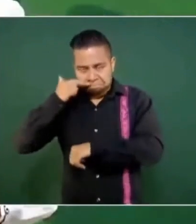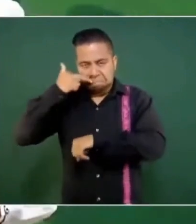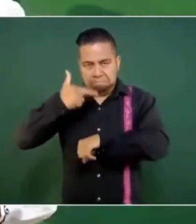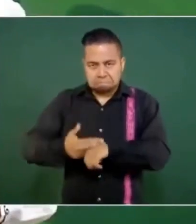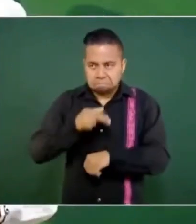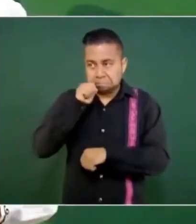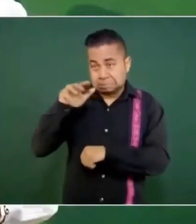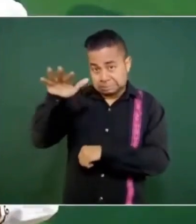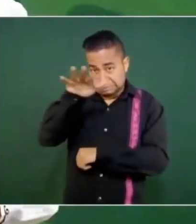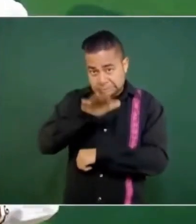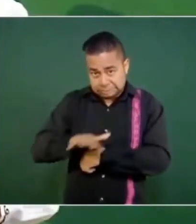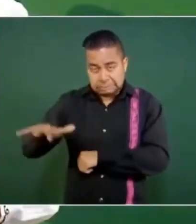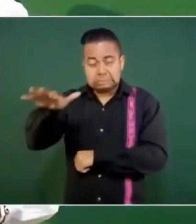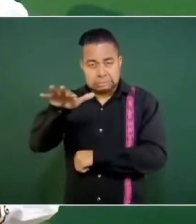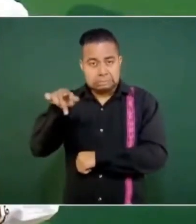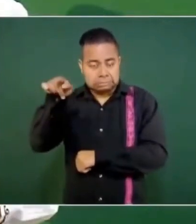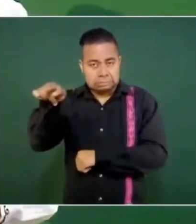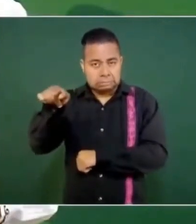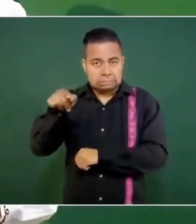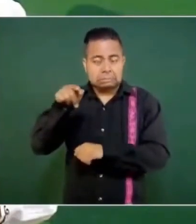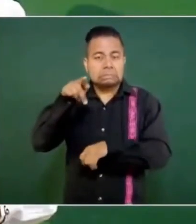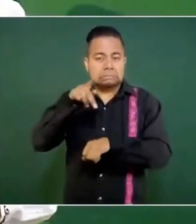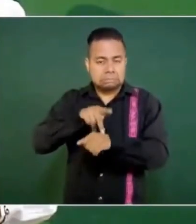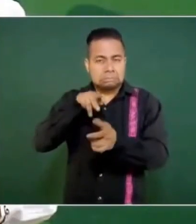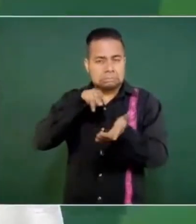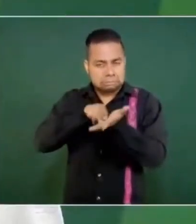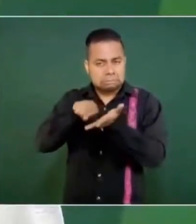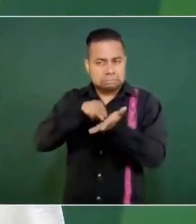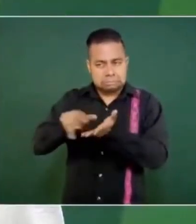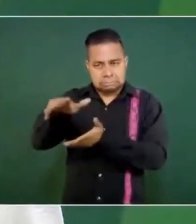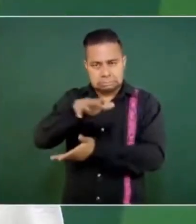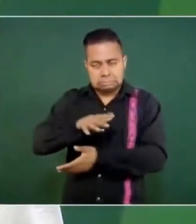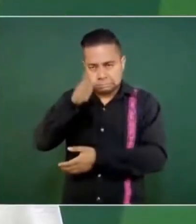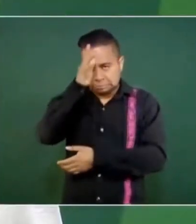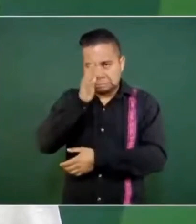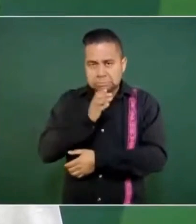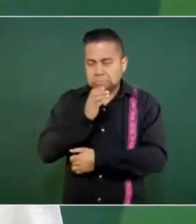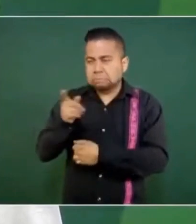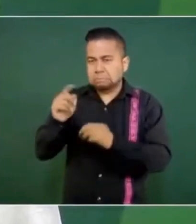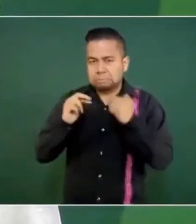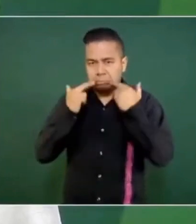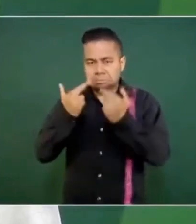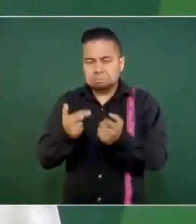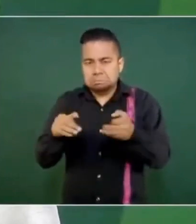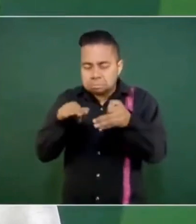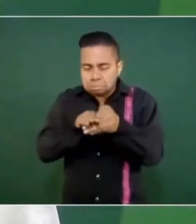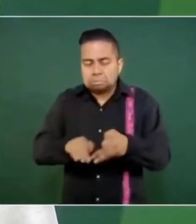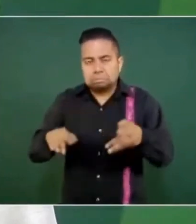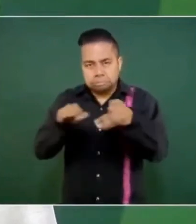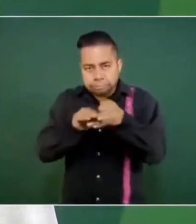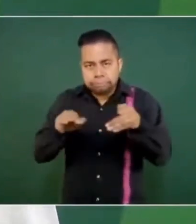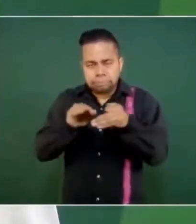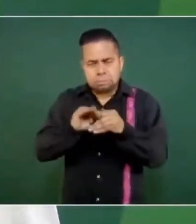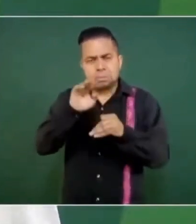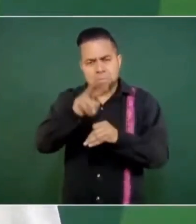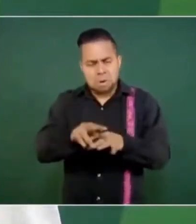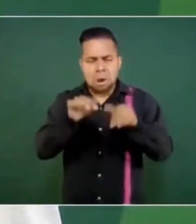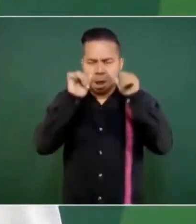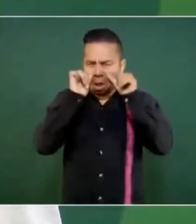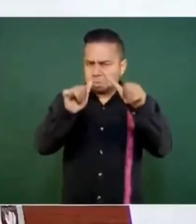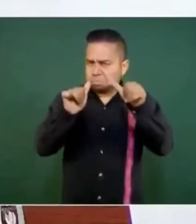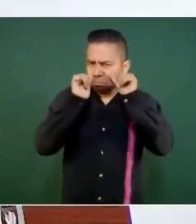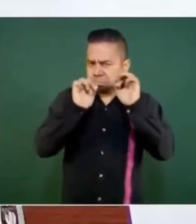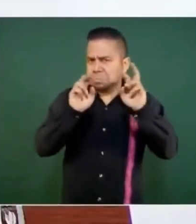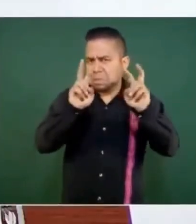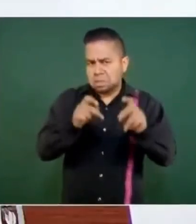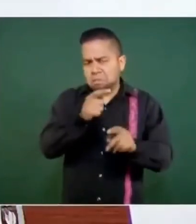allá en Piedras Negras, se están reuniendo constantemente, se está atendiendo el